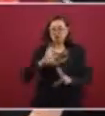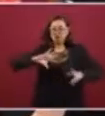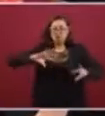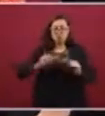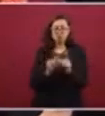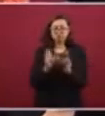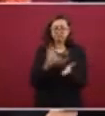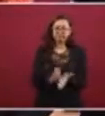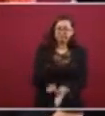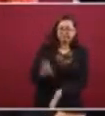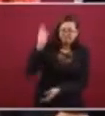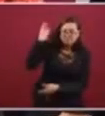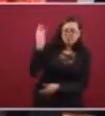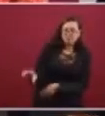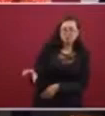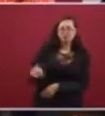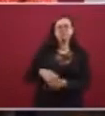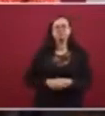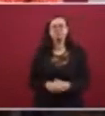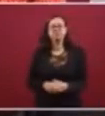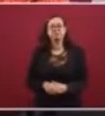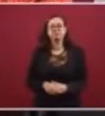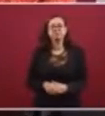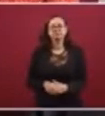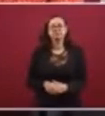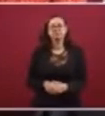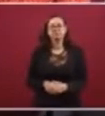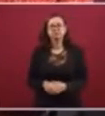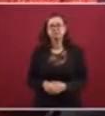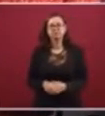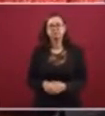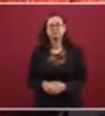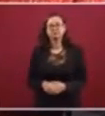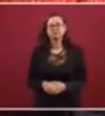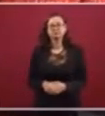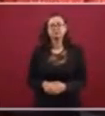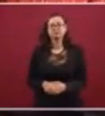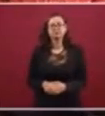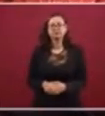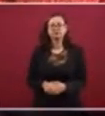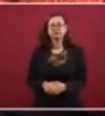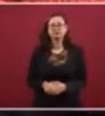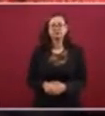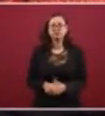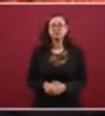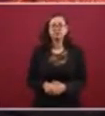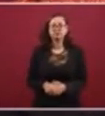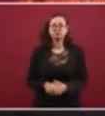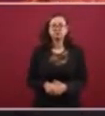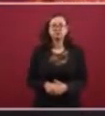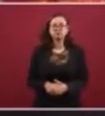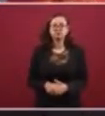todos esto es también como para